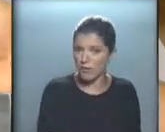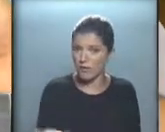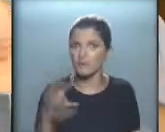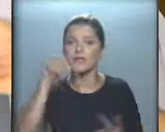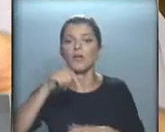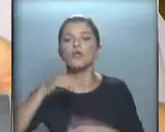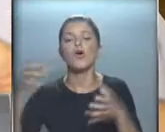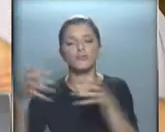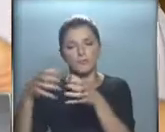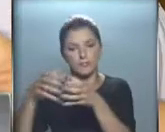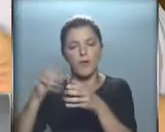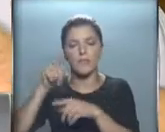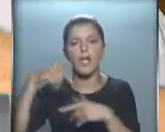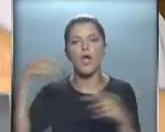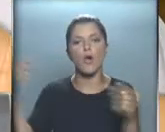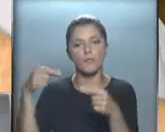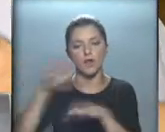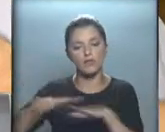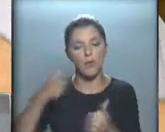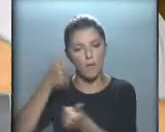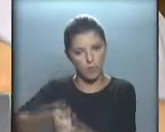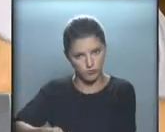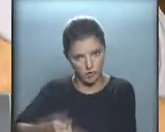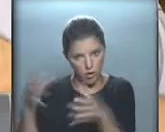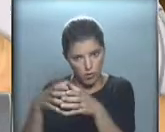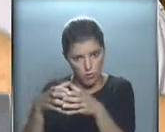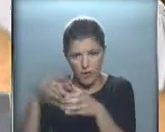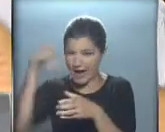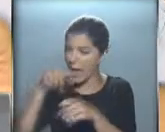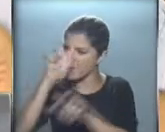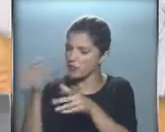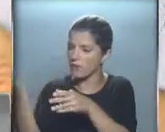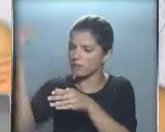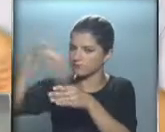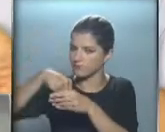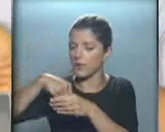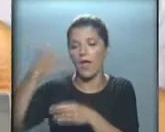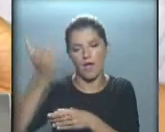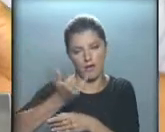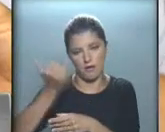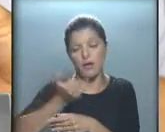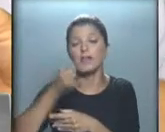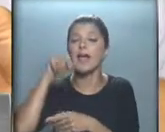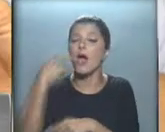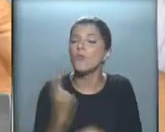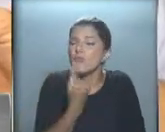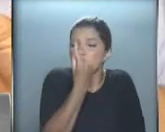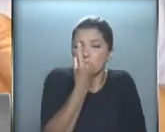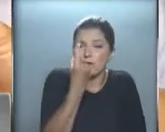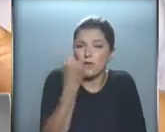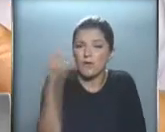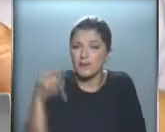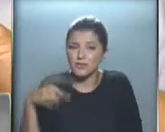pedofilia, en la cual hay mucha gente involucrada en todo esto y lo único que hace